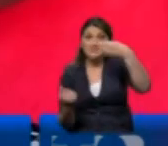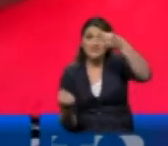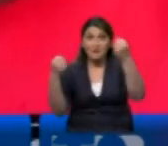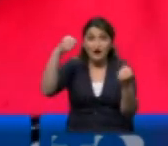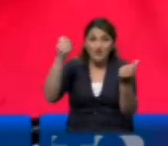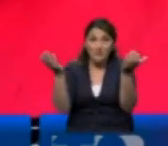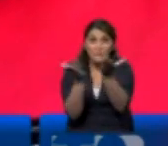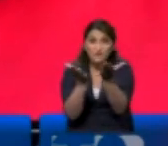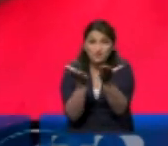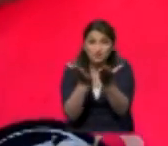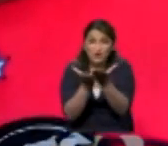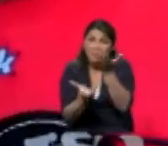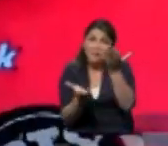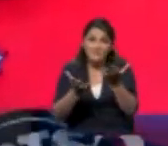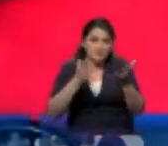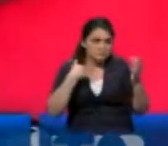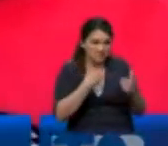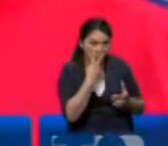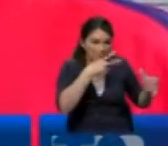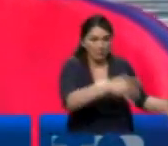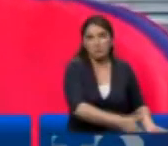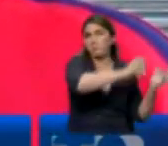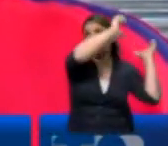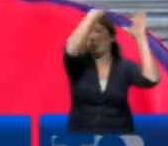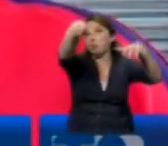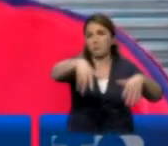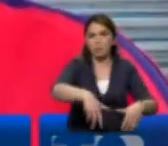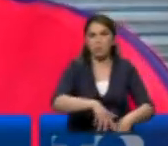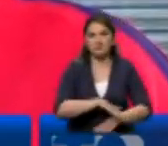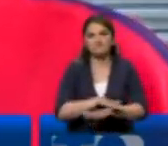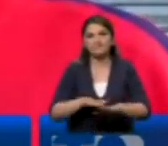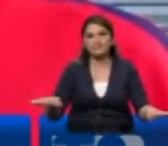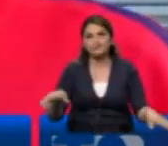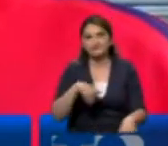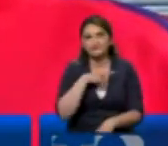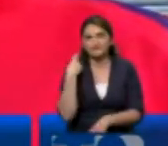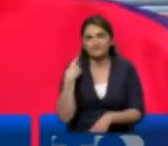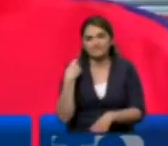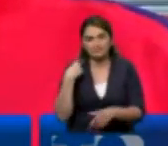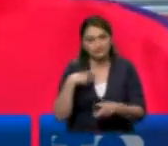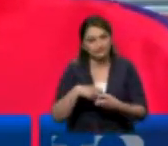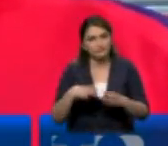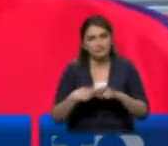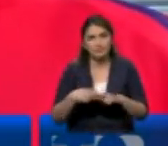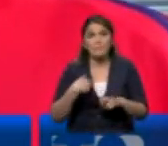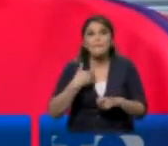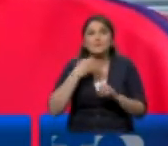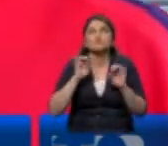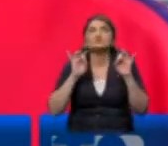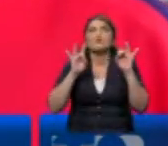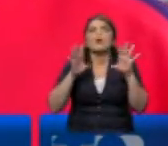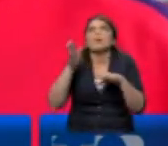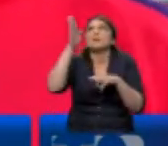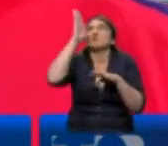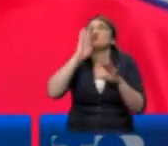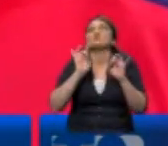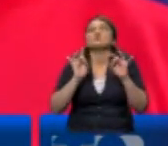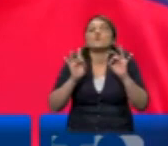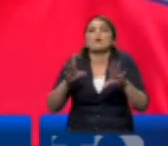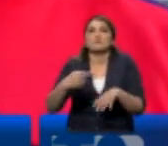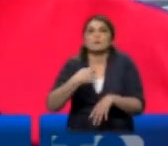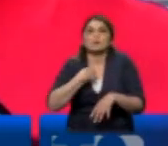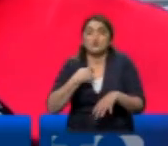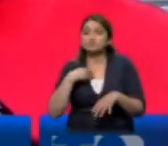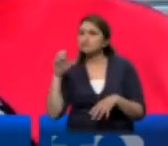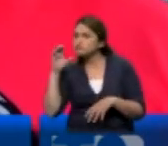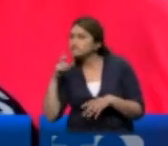O sea, fue un milagro de Dios, porque si yo no la encontraba, los trabajadores de la recolección de basura, ellos no revisan